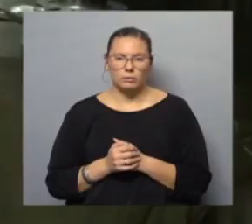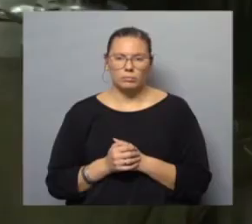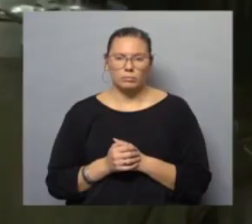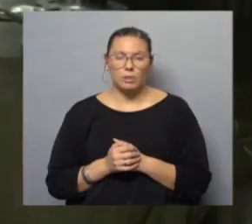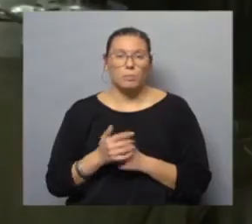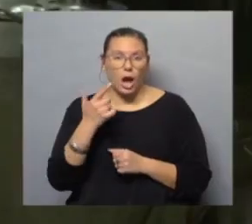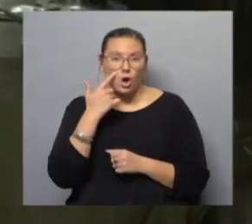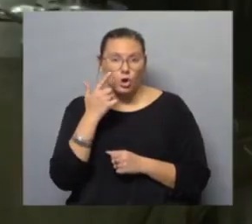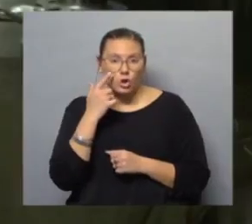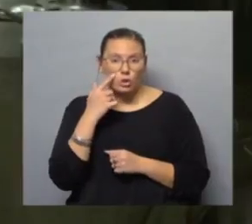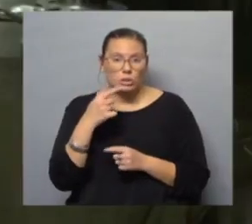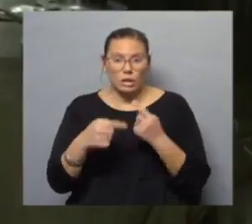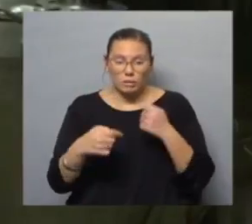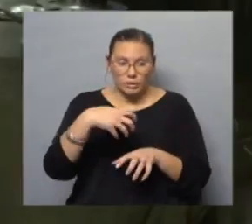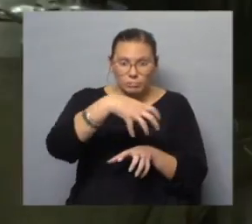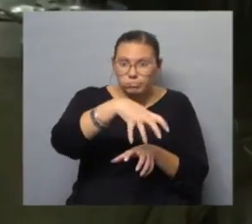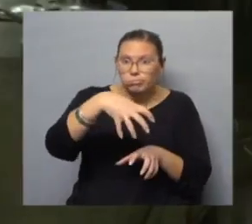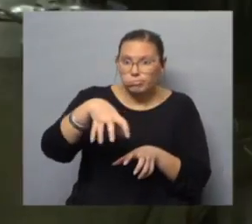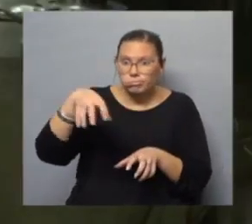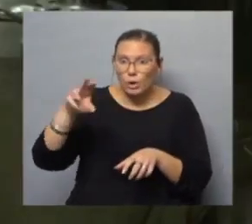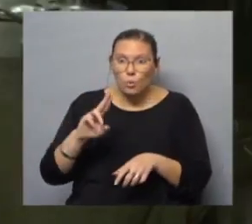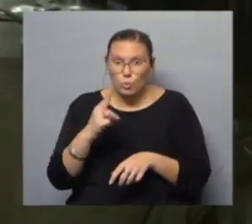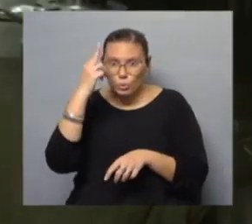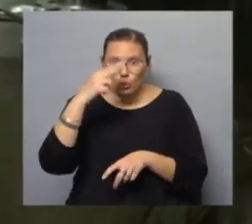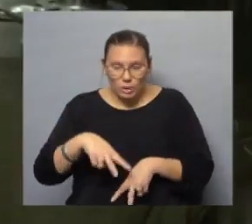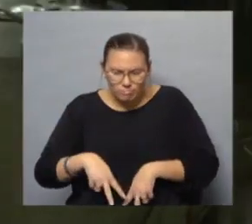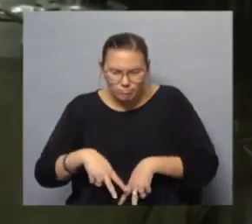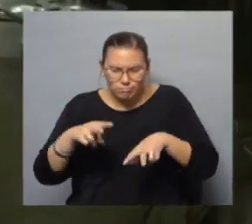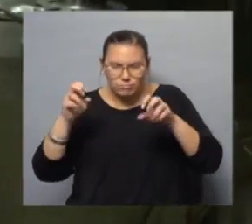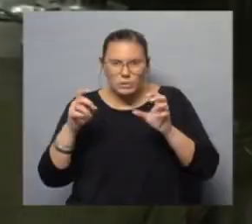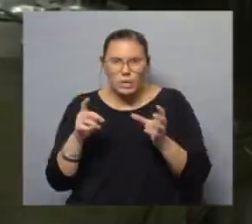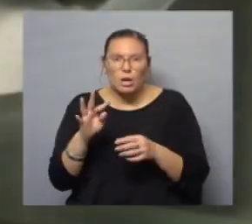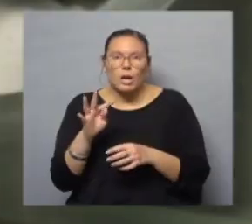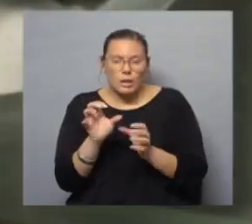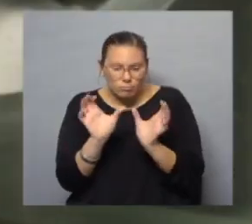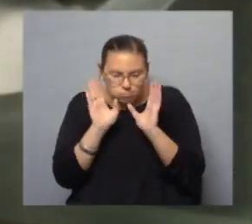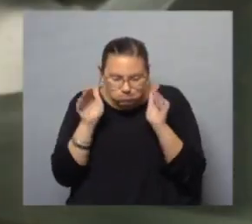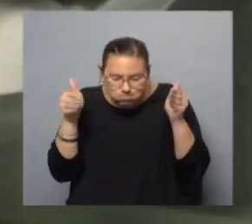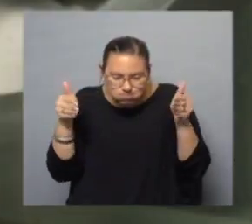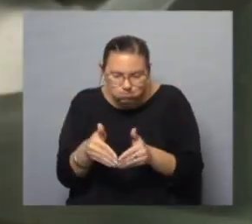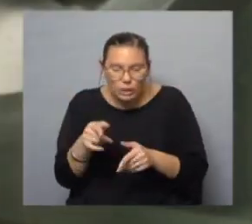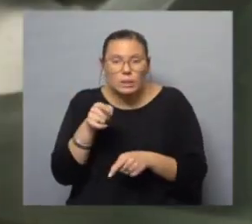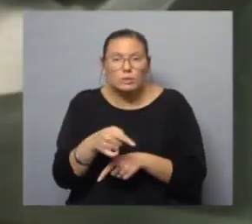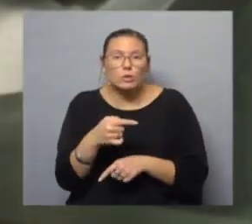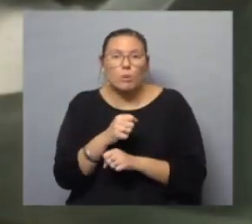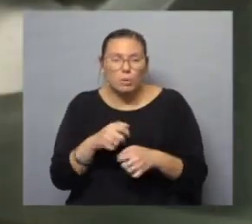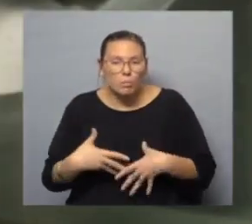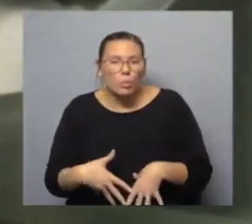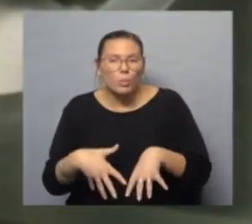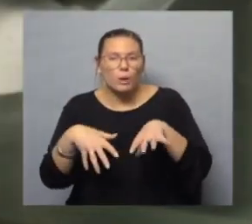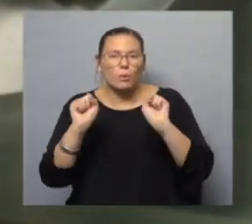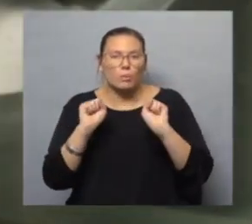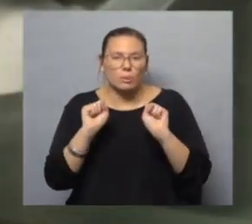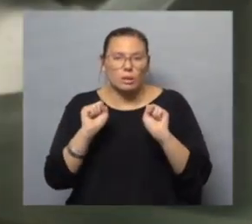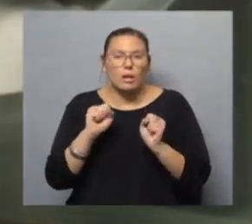Para conocer las especies que se encuentran en Uruguay, revisamos colecciones entomológicas y a partir de eso encontramos especies,